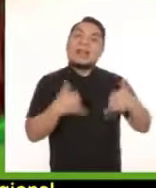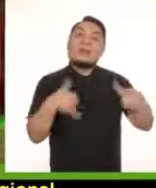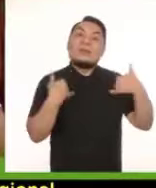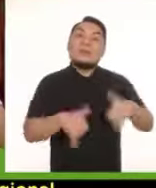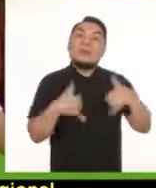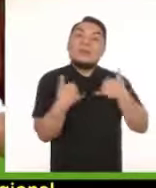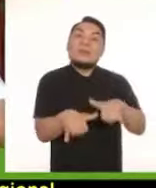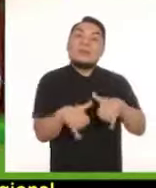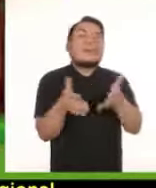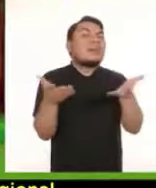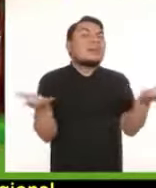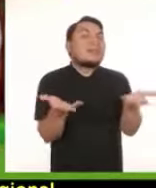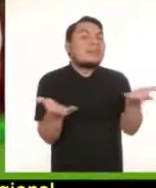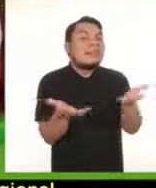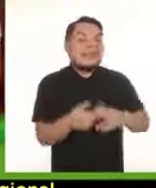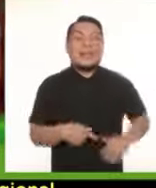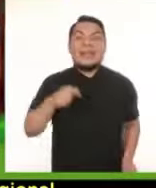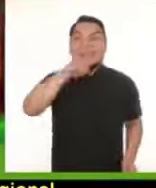la